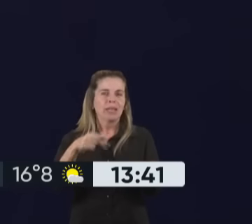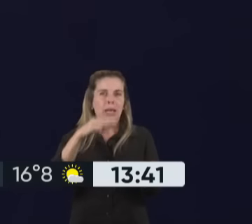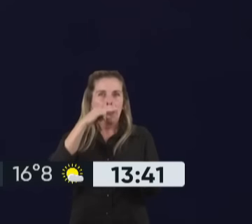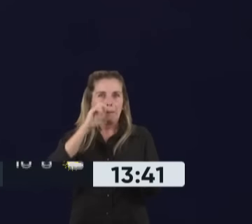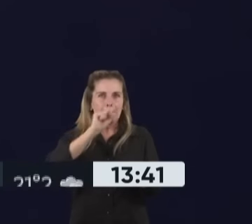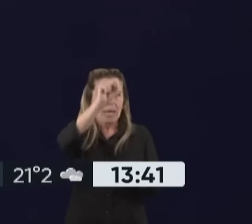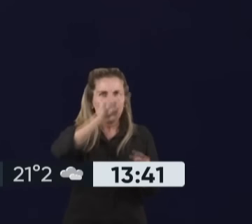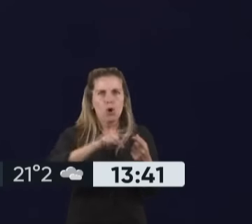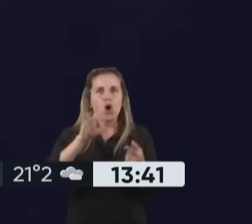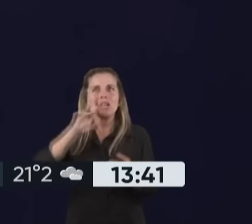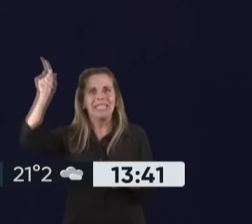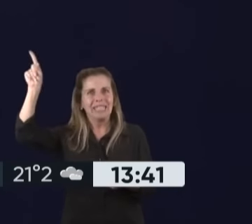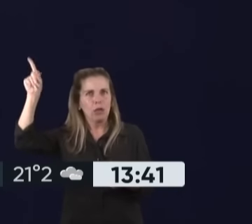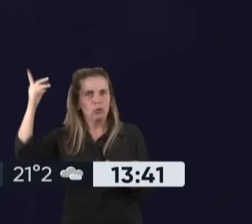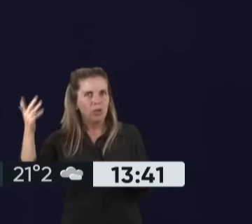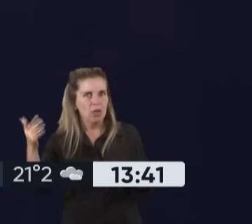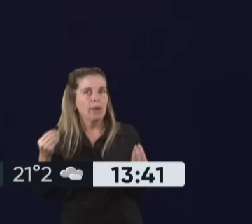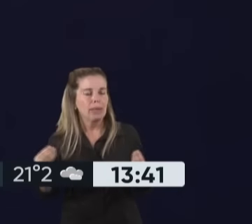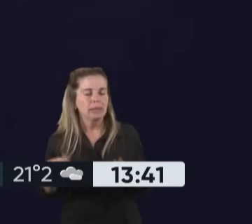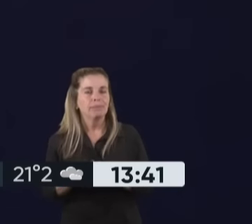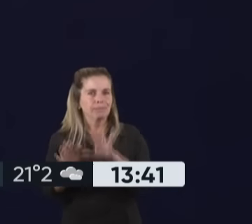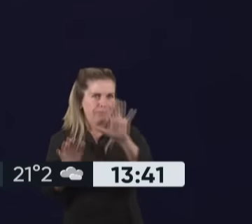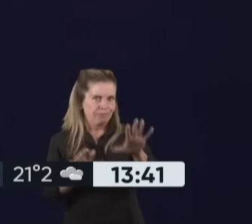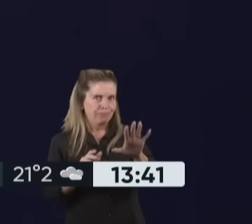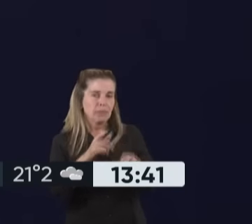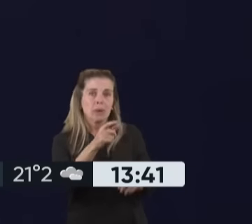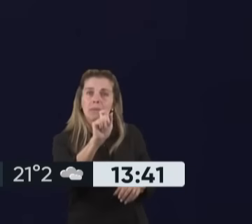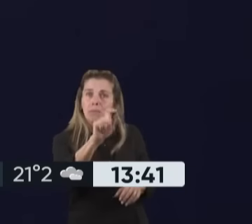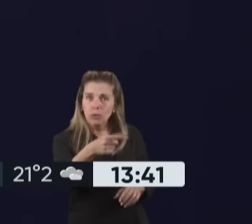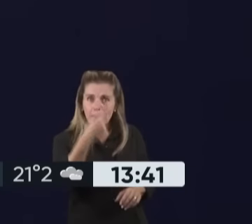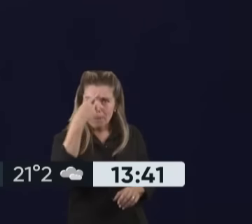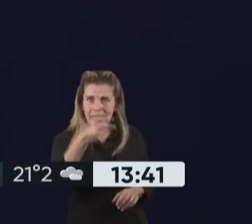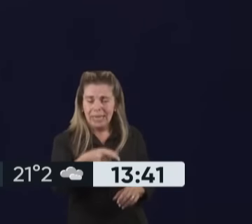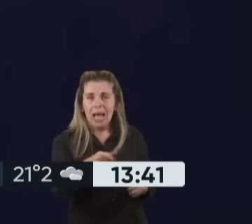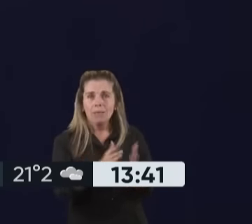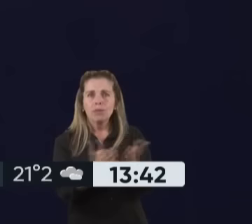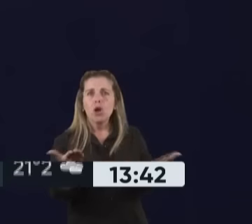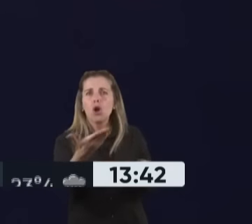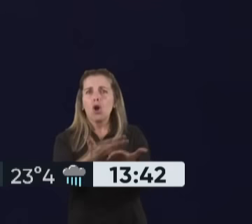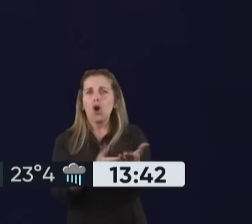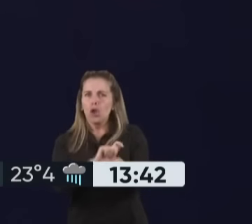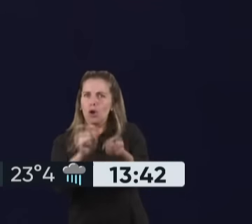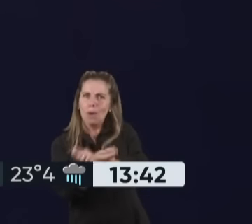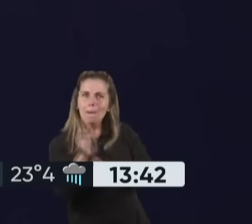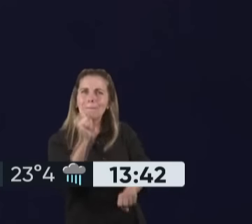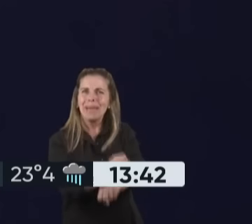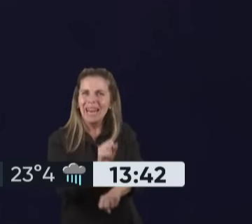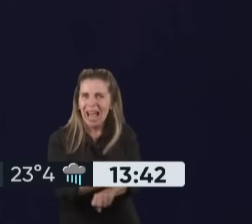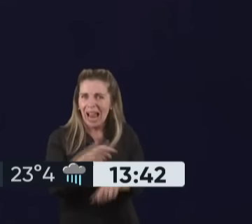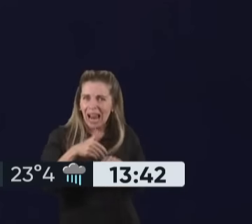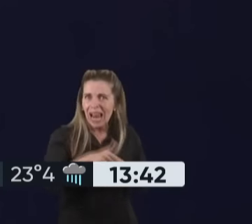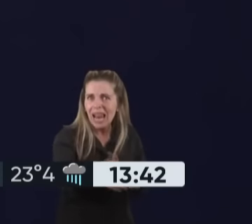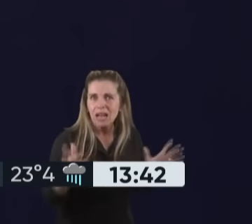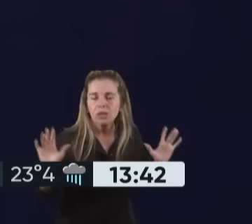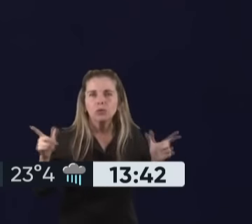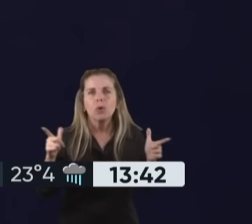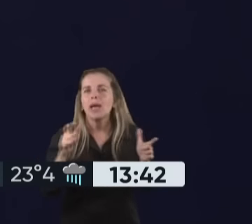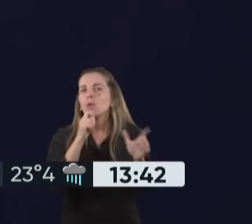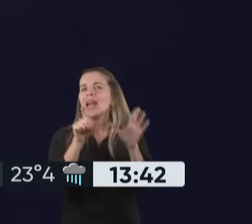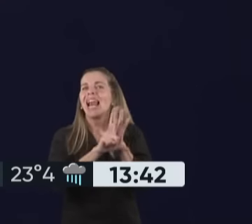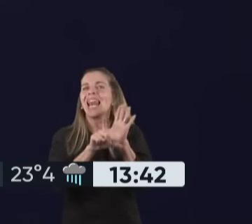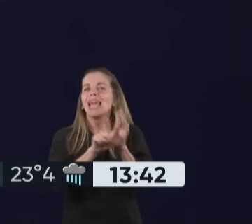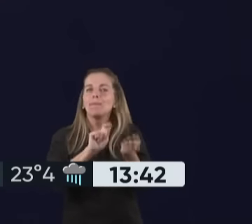lugar, imagínense que el Código Penal rige, y esto es lo importante de la reforma del Código Penal, no hay ninguna ley procesal que pueda